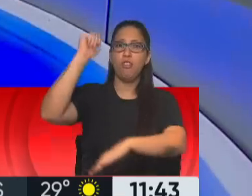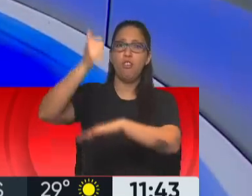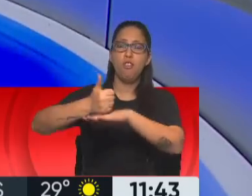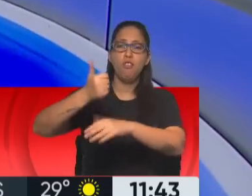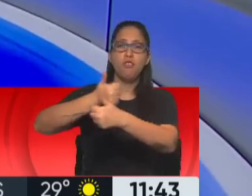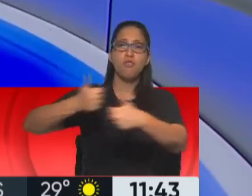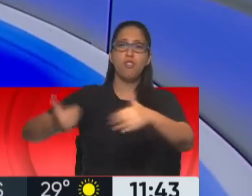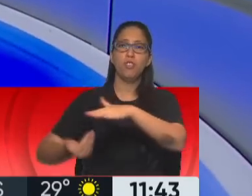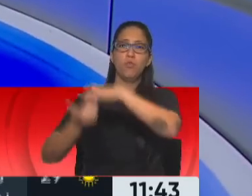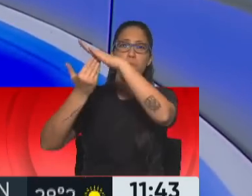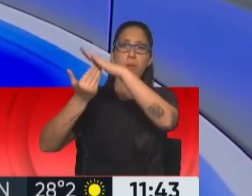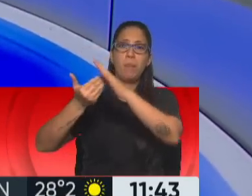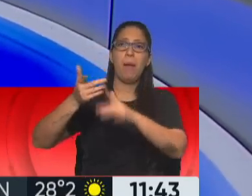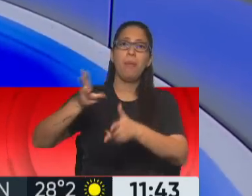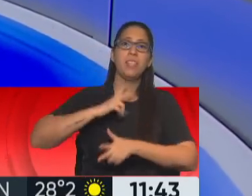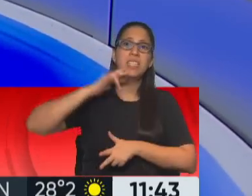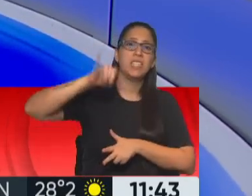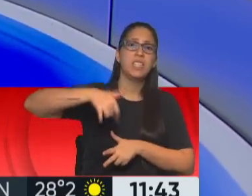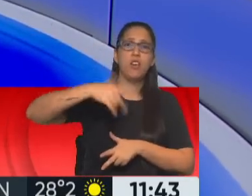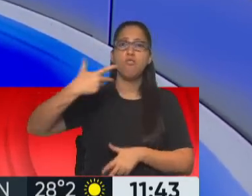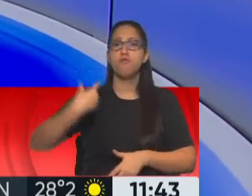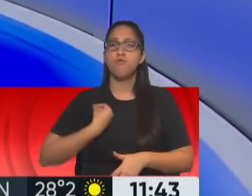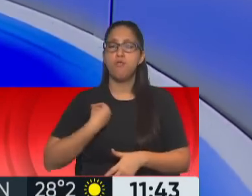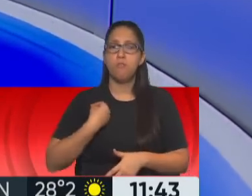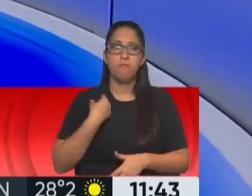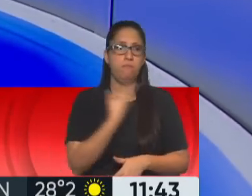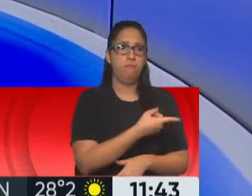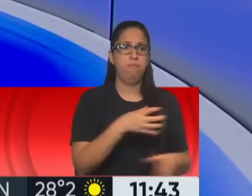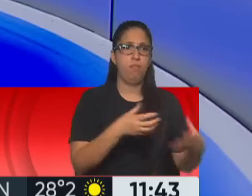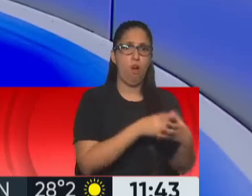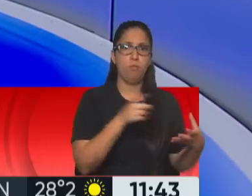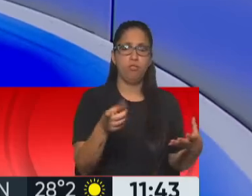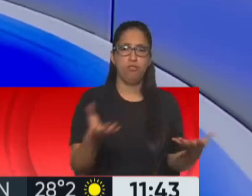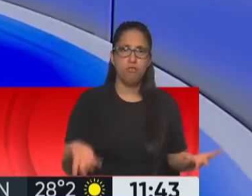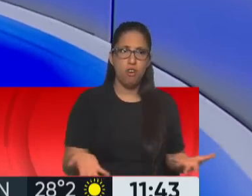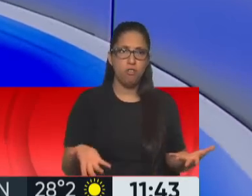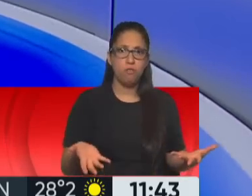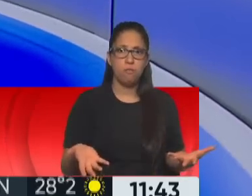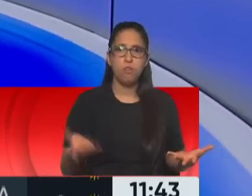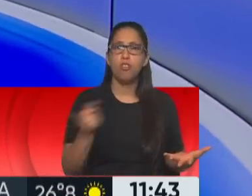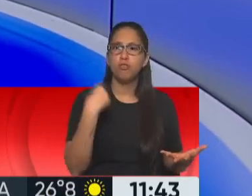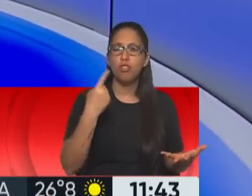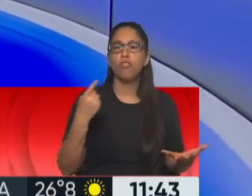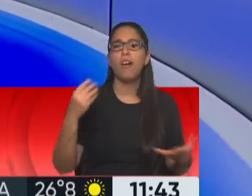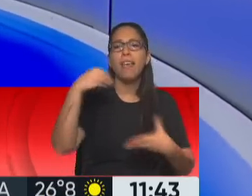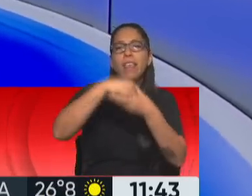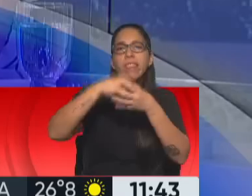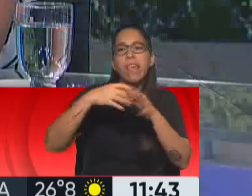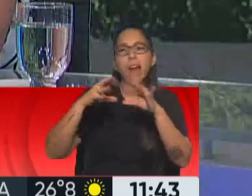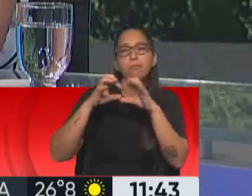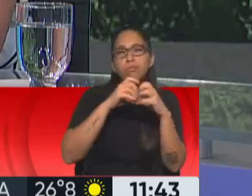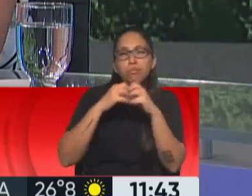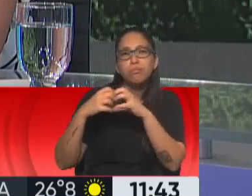la Corte Suprema, por sí o por no, para una dirigente de la oposición. Digo, nosotros podemos entender la interna cotidiana, podemos entender